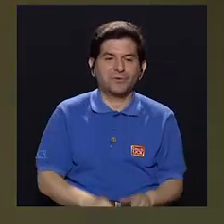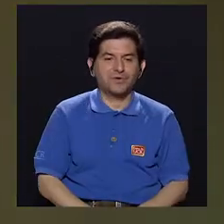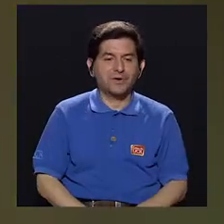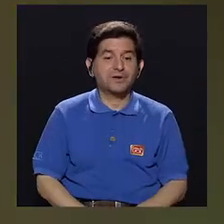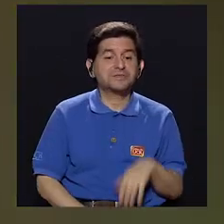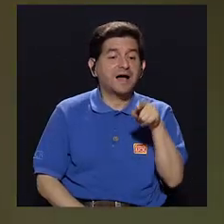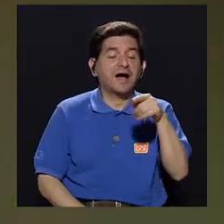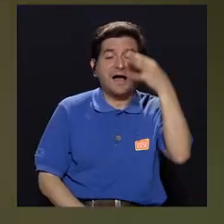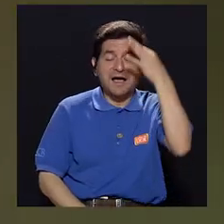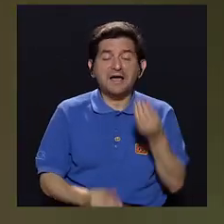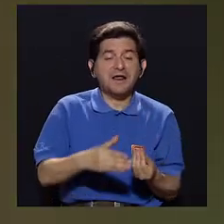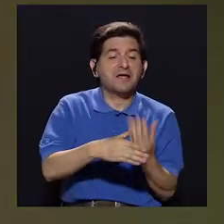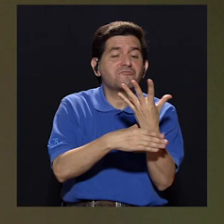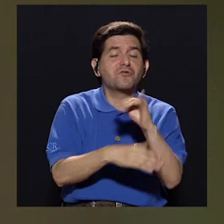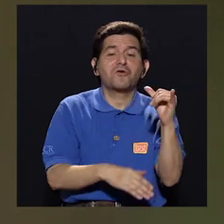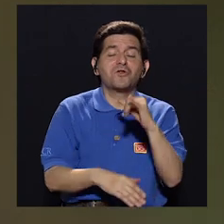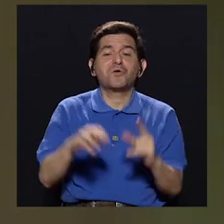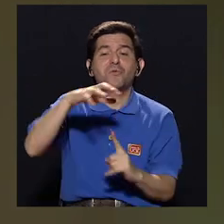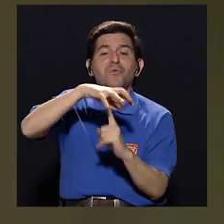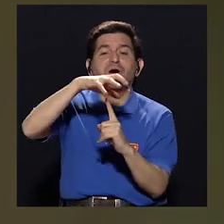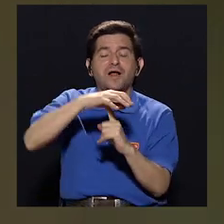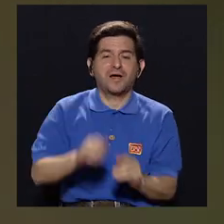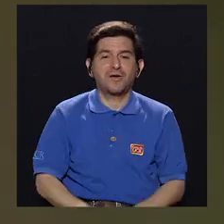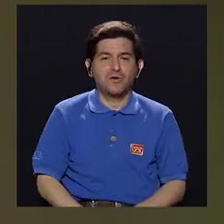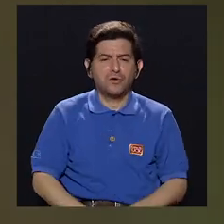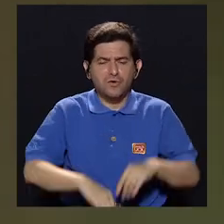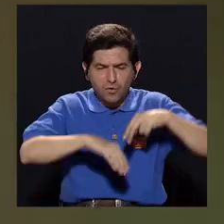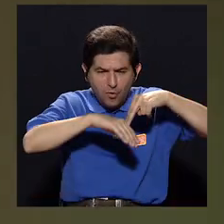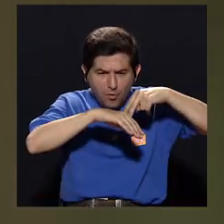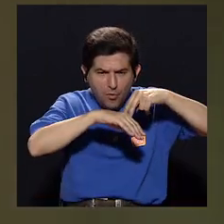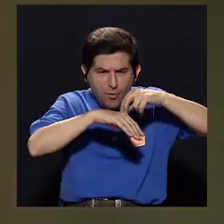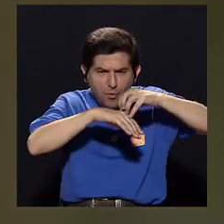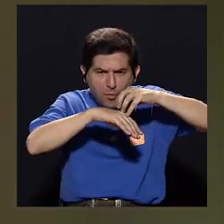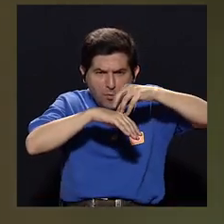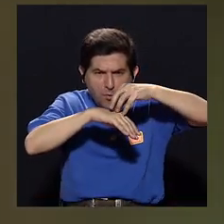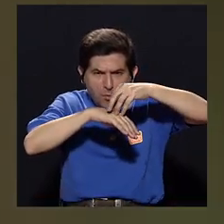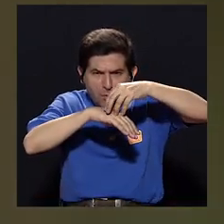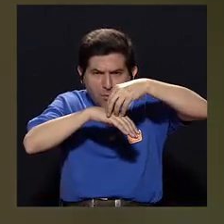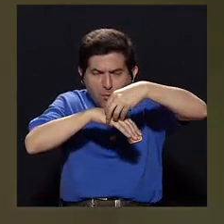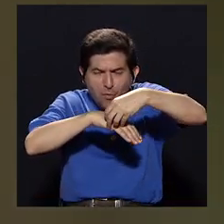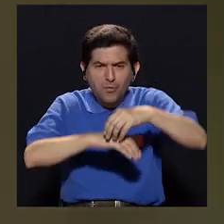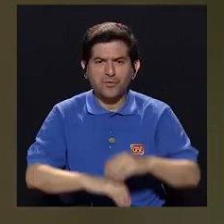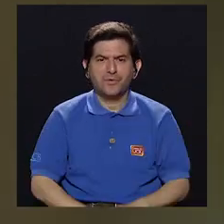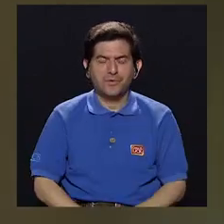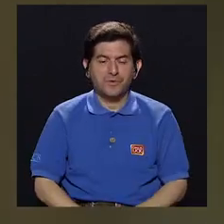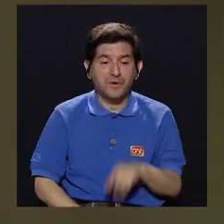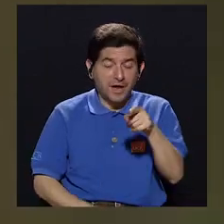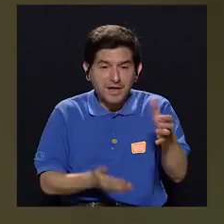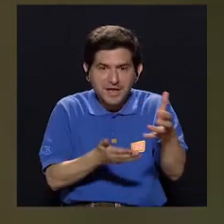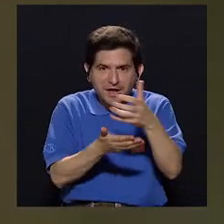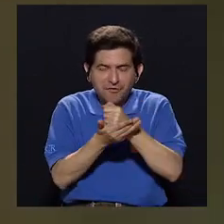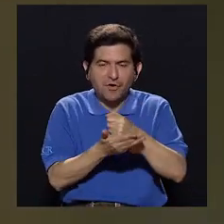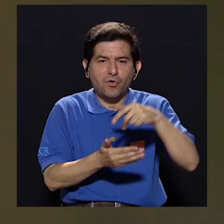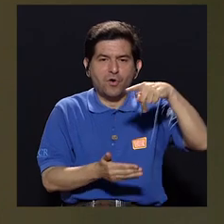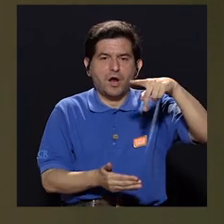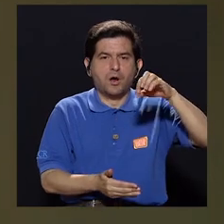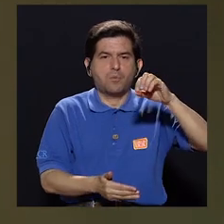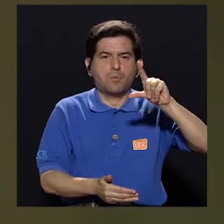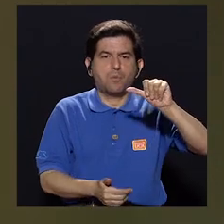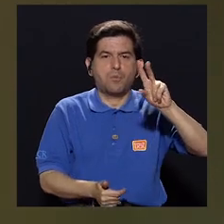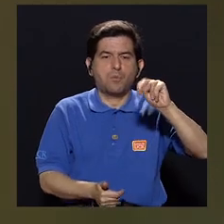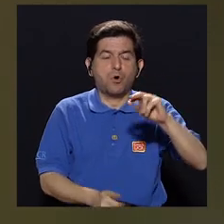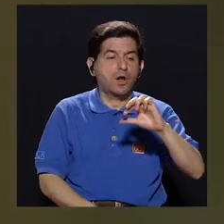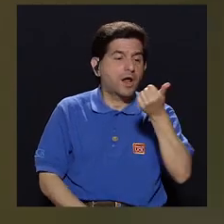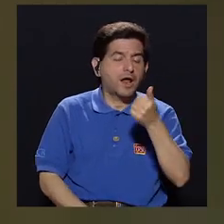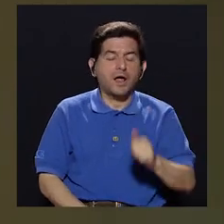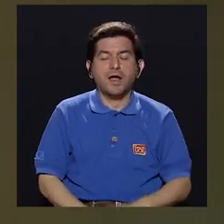llegan a las flores pensando que esto es un hongo y empiezan a caminar sobre la flor recogen el polen